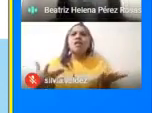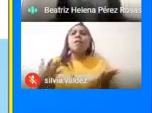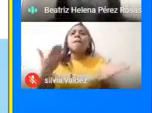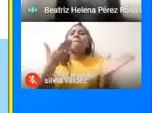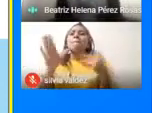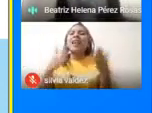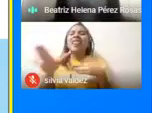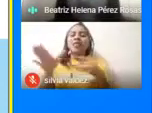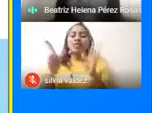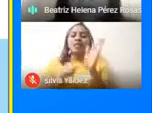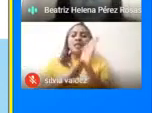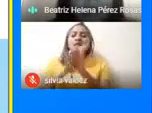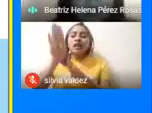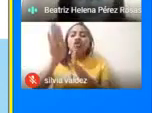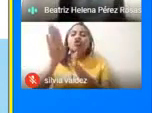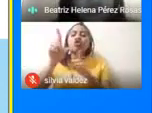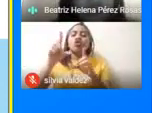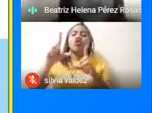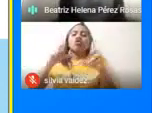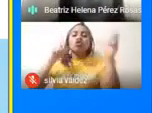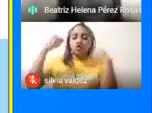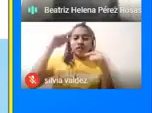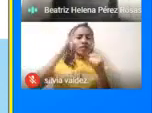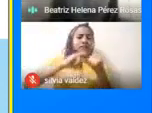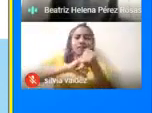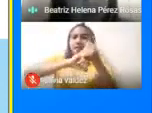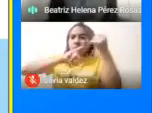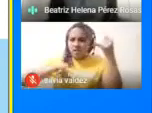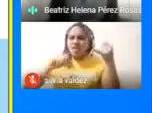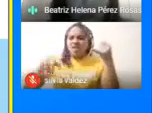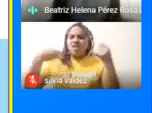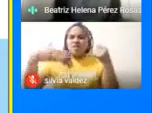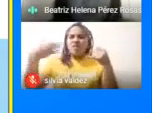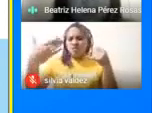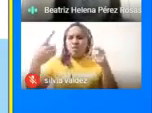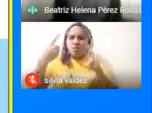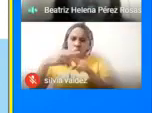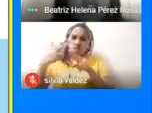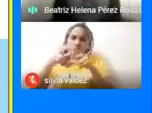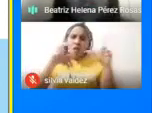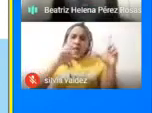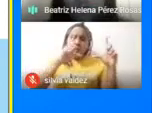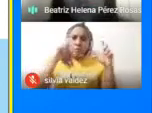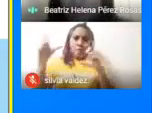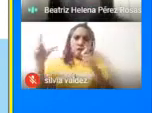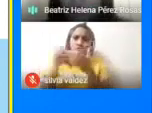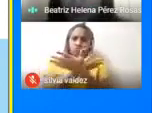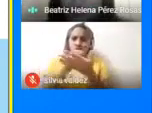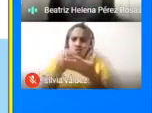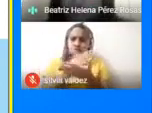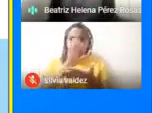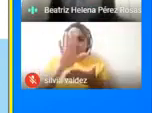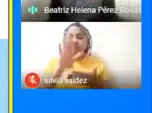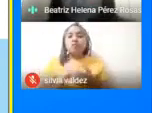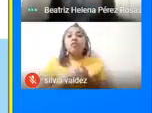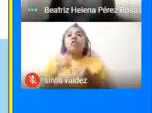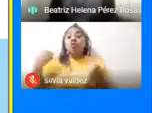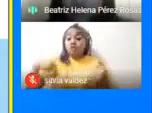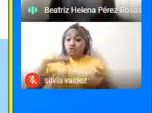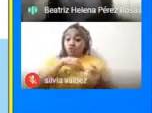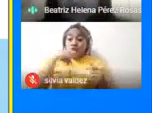de desarrollo turístico independientes. Y esto lo veremos en unas próximas diapositivas. Nosotros, como en